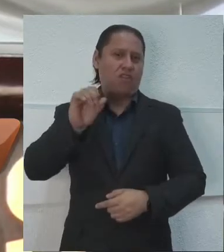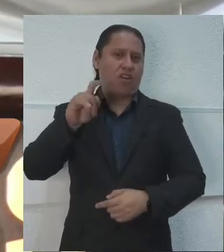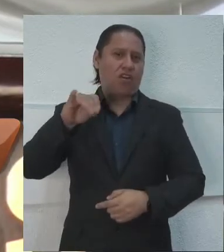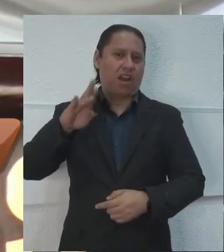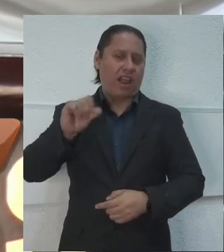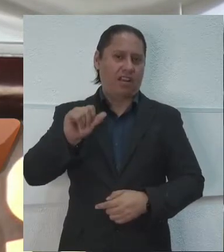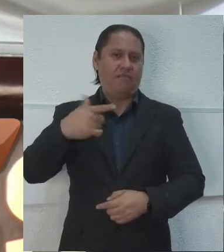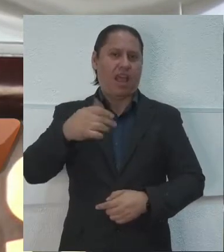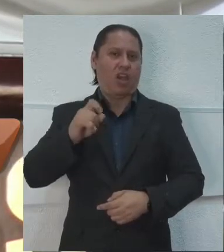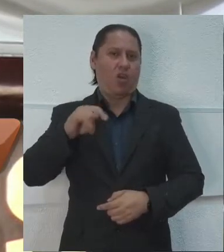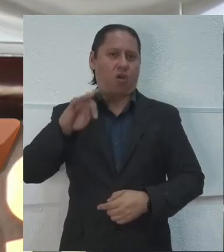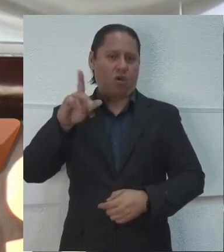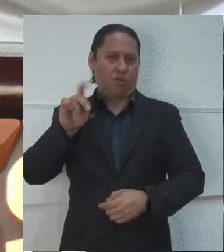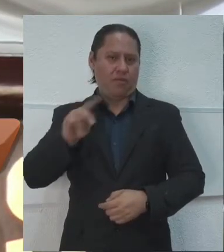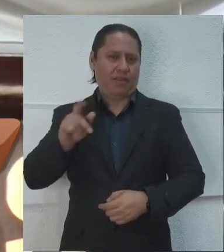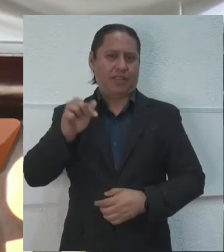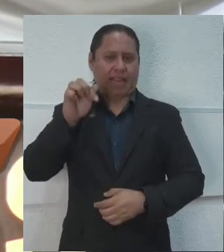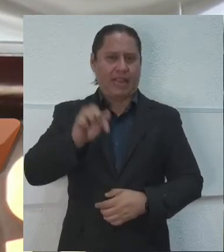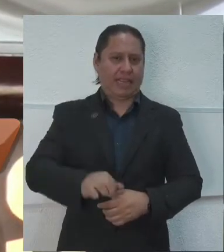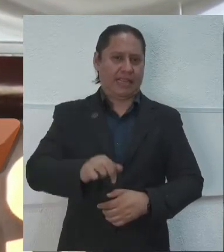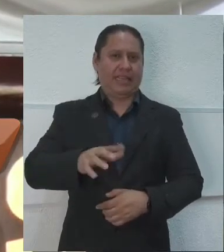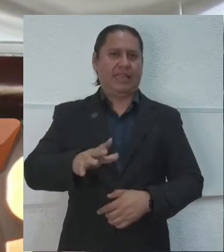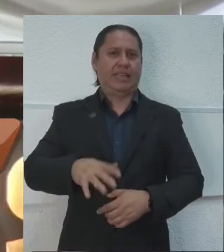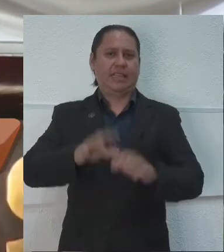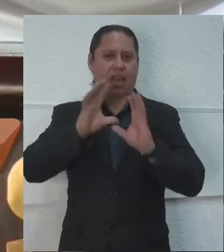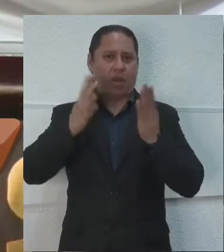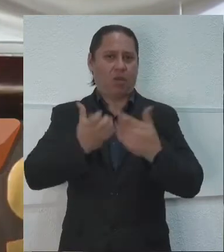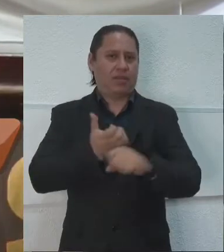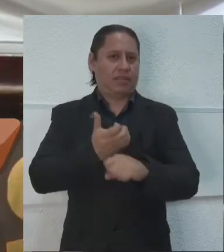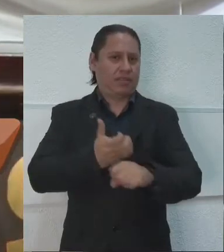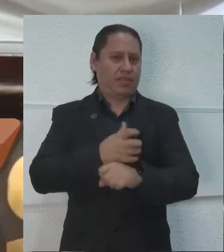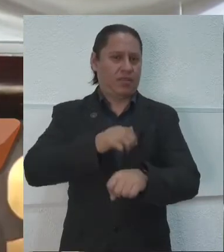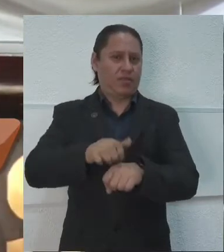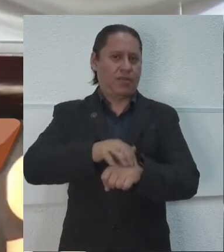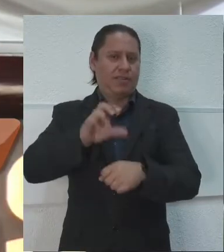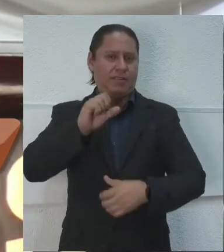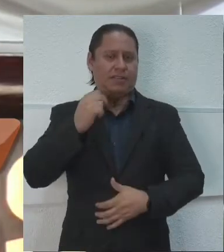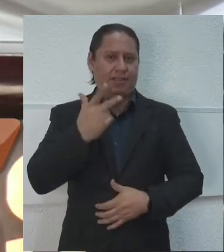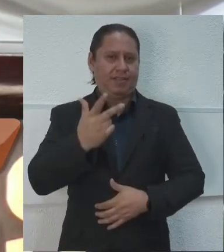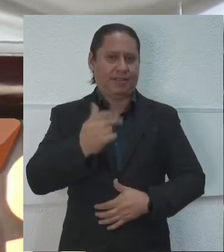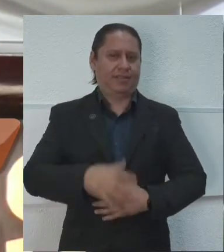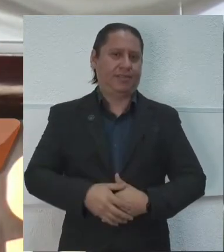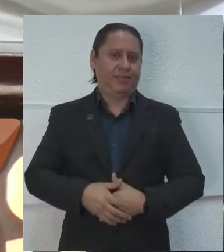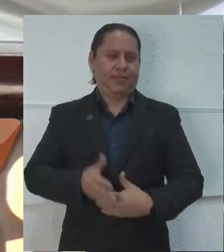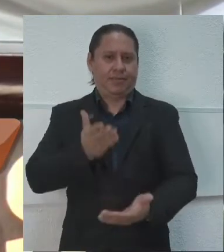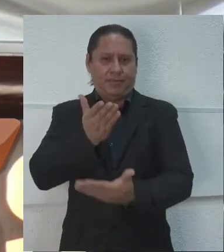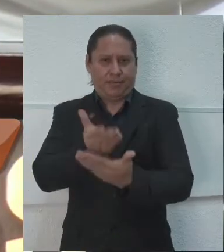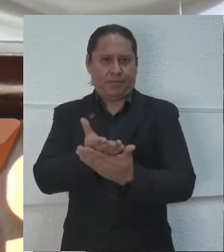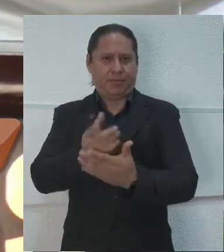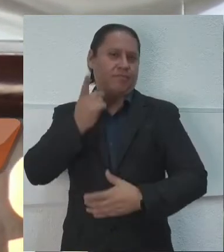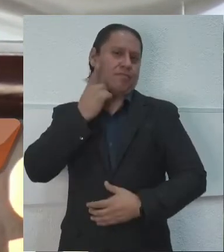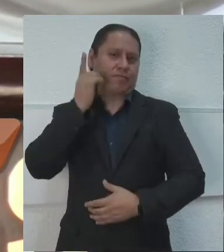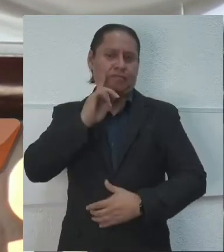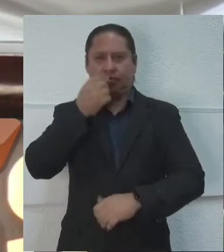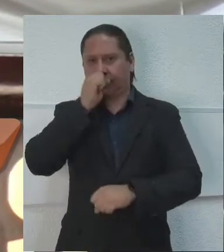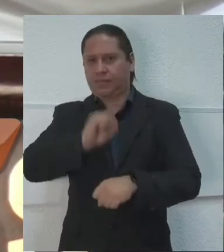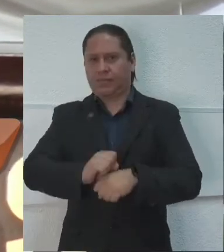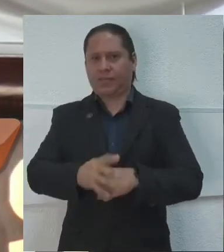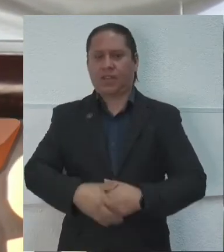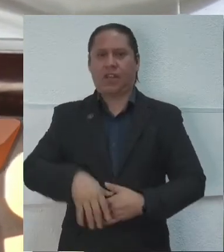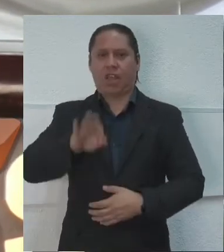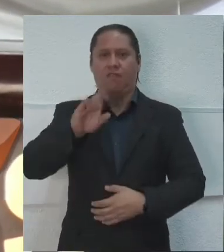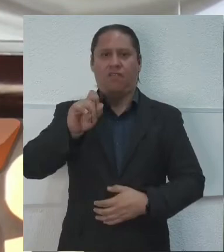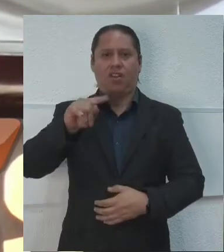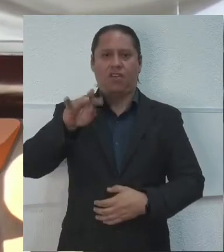Floralma Gómez Santis, integrante de esta 68ª legislatura. Por lo que solicito a la diputada